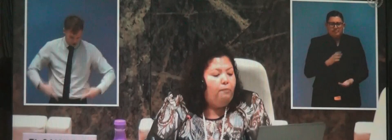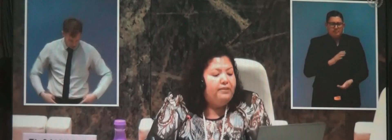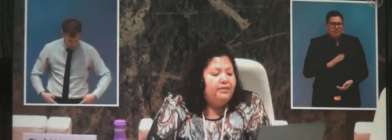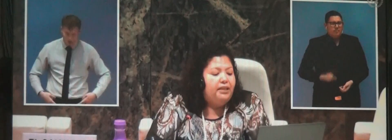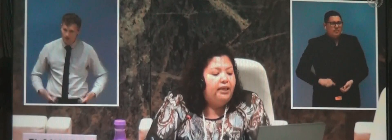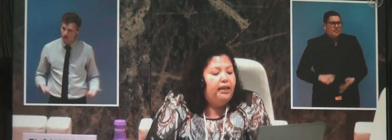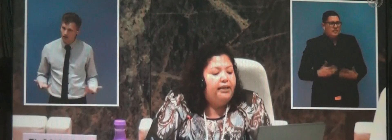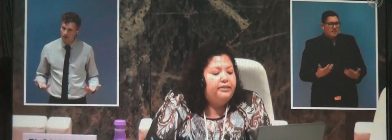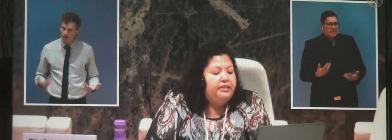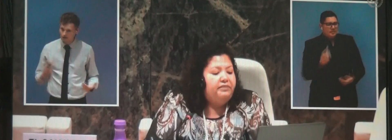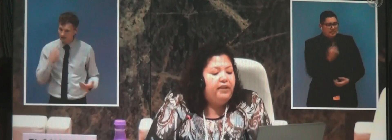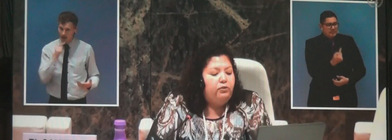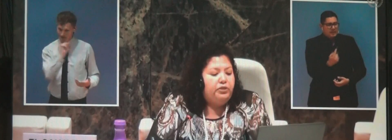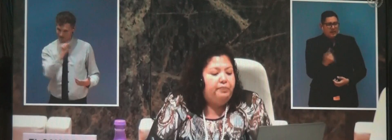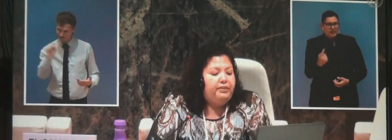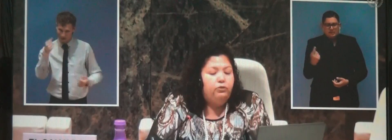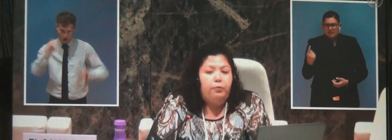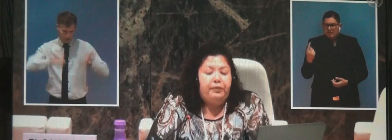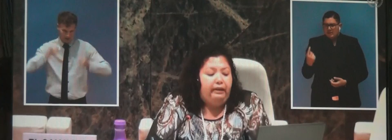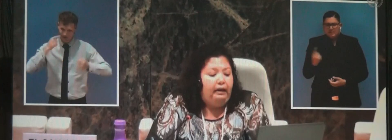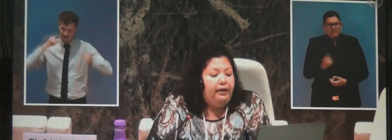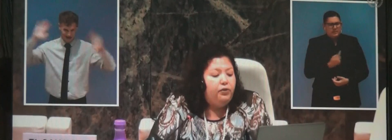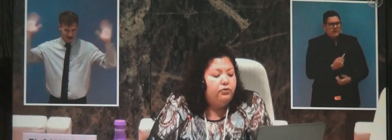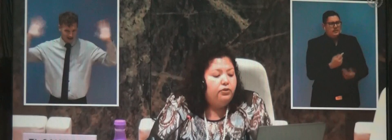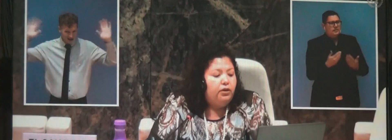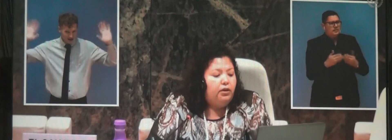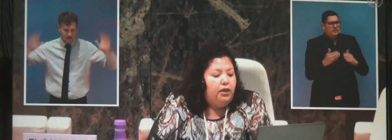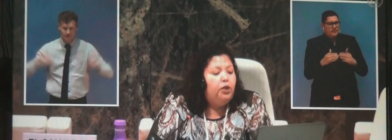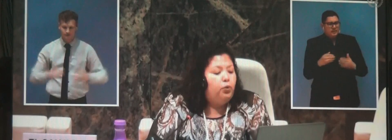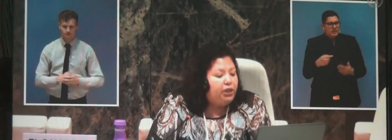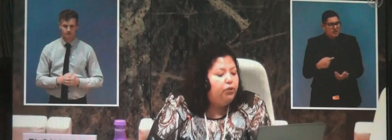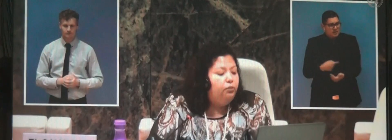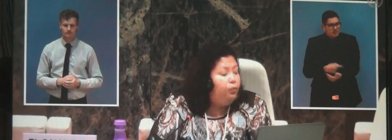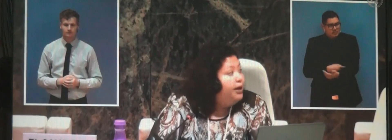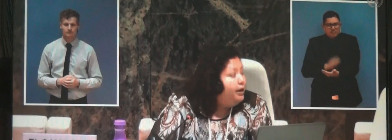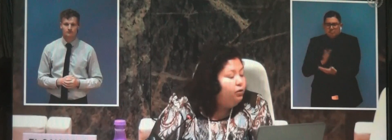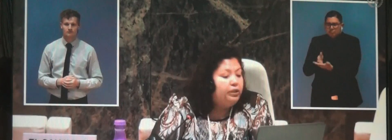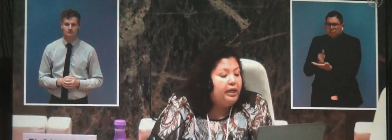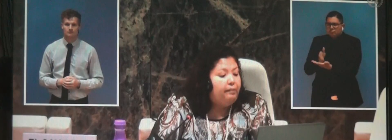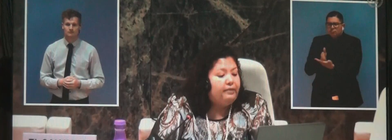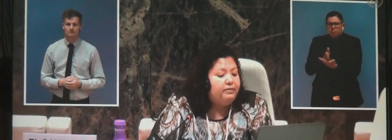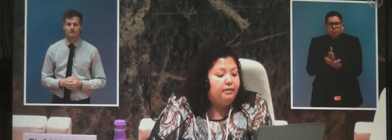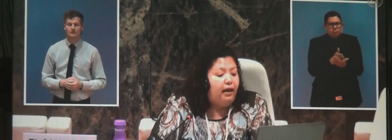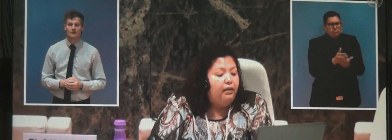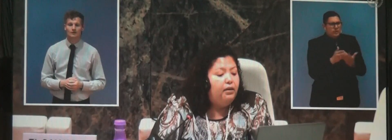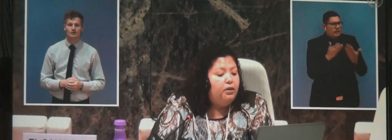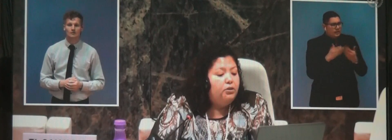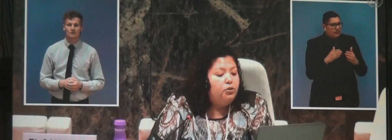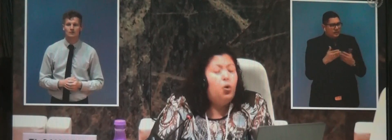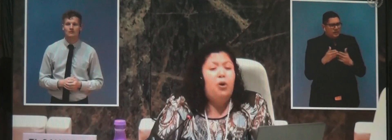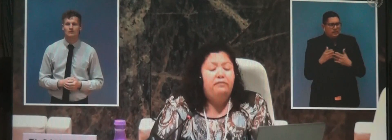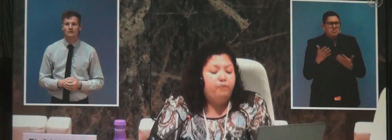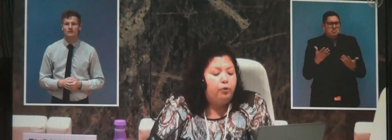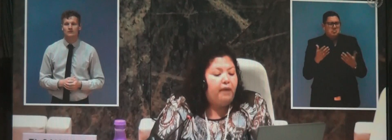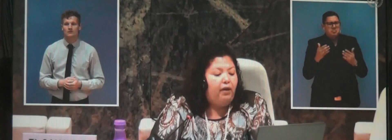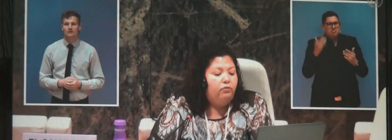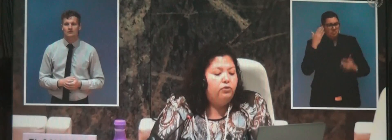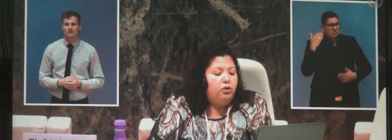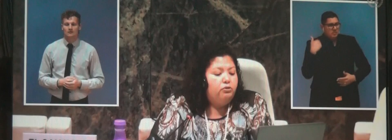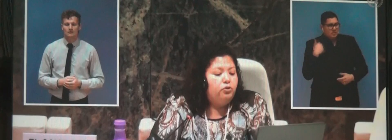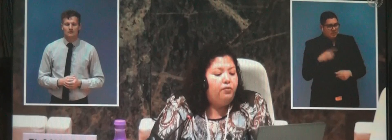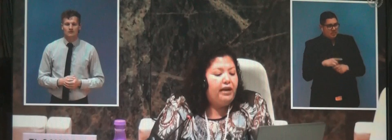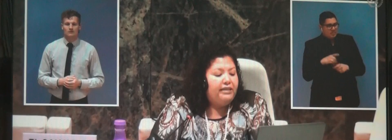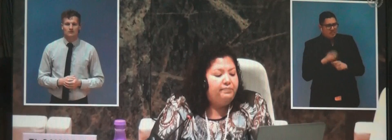todos los pacientes que reciben los servicios hospitalarios, incluyendo mujeres con discapacidad, son